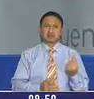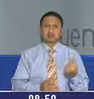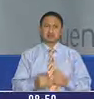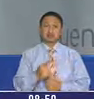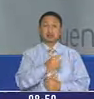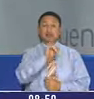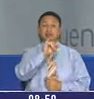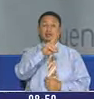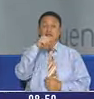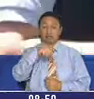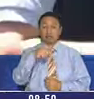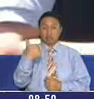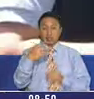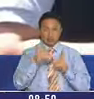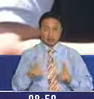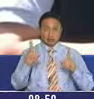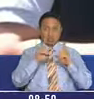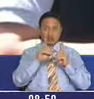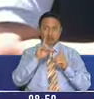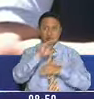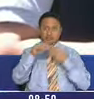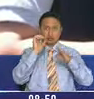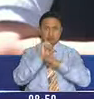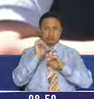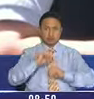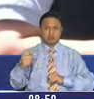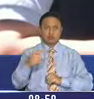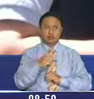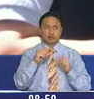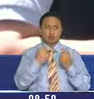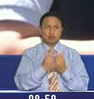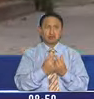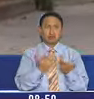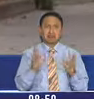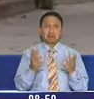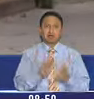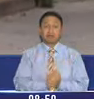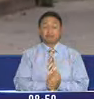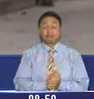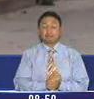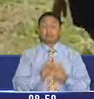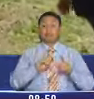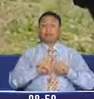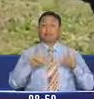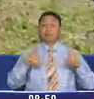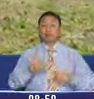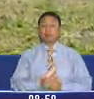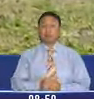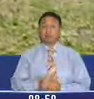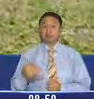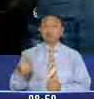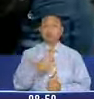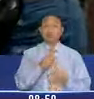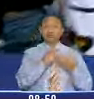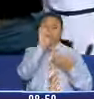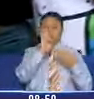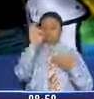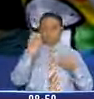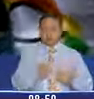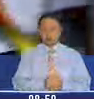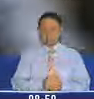el INEC cuenta con datos a escala nacional respecto a esta población. Sin embargo, la ausencia de estadísticas